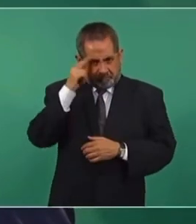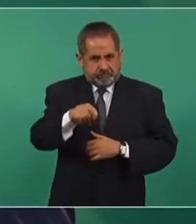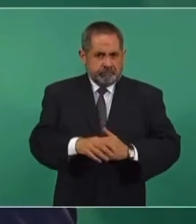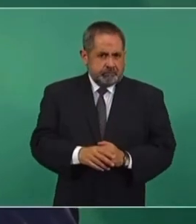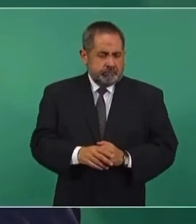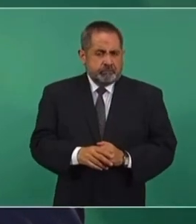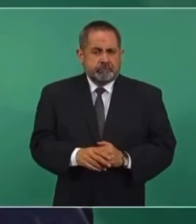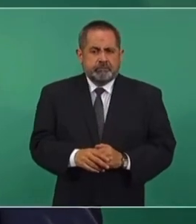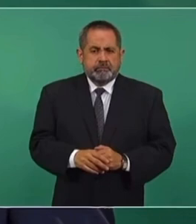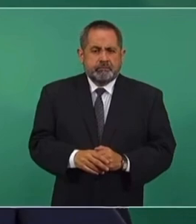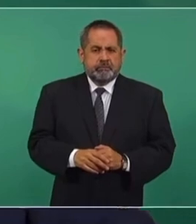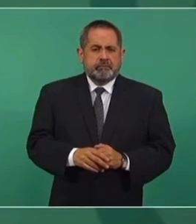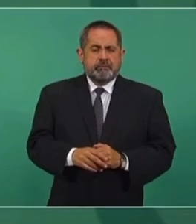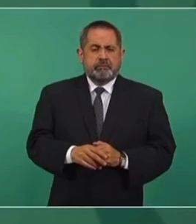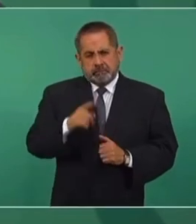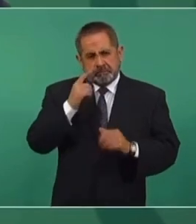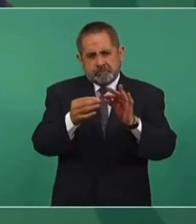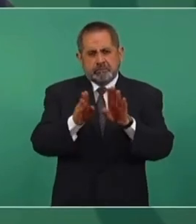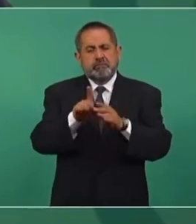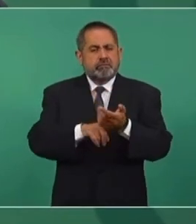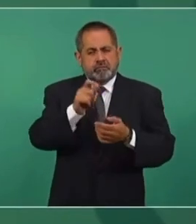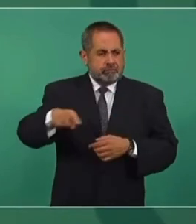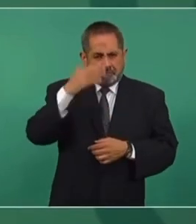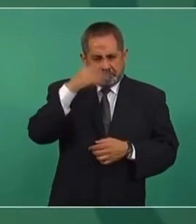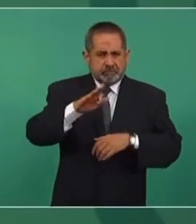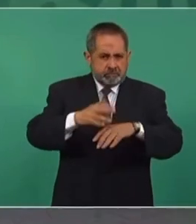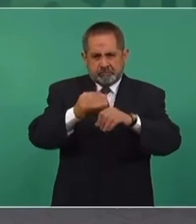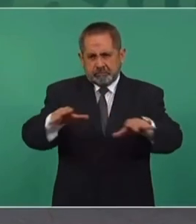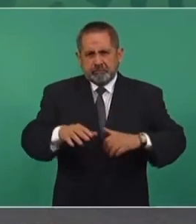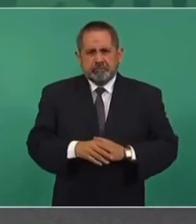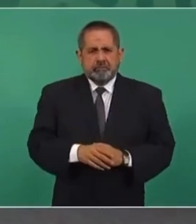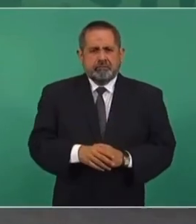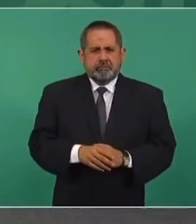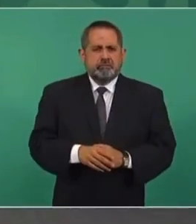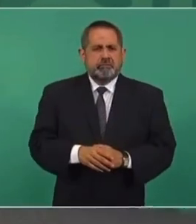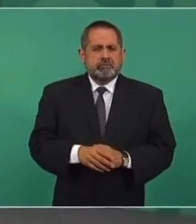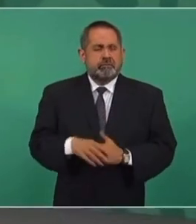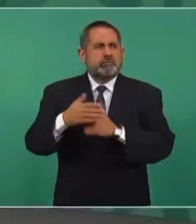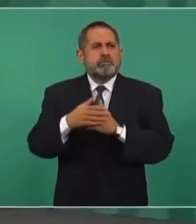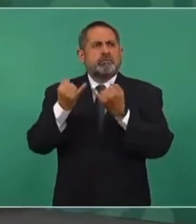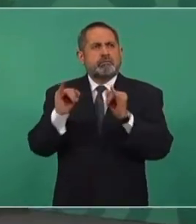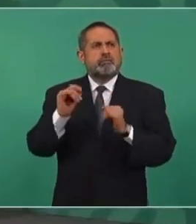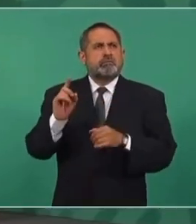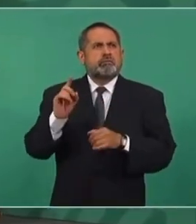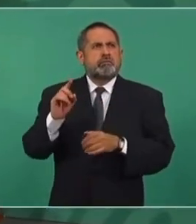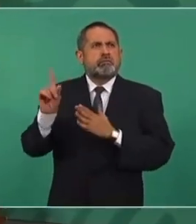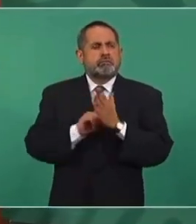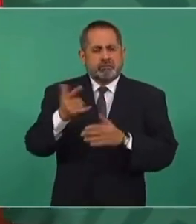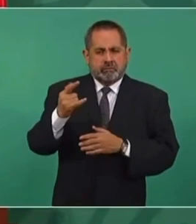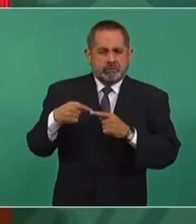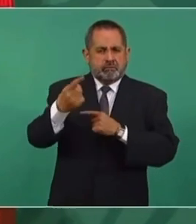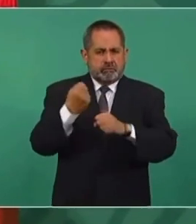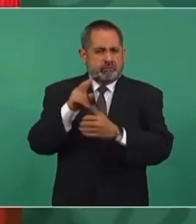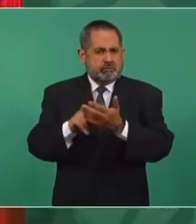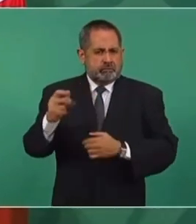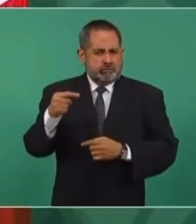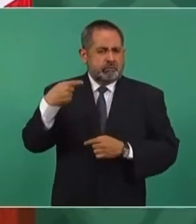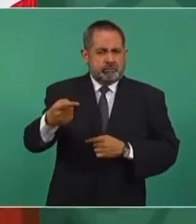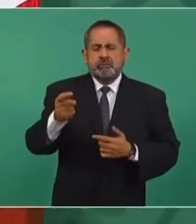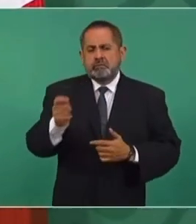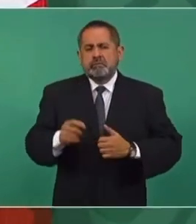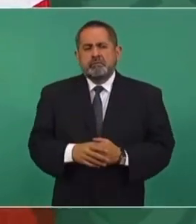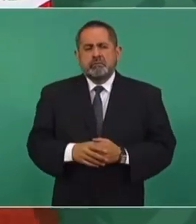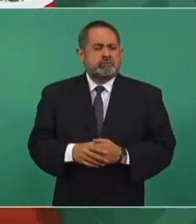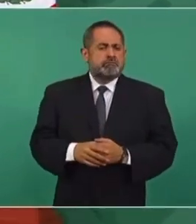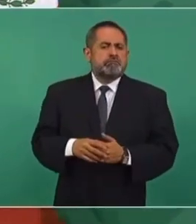que tengan ustedes más información. Lo vamos a inaugurar en julio del año próximo. Vamos